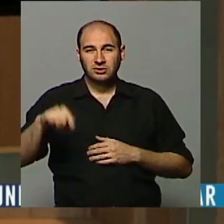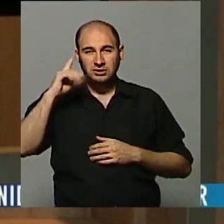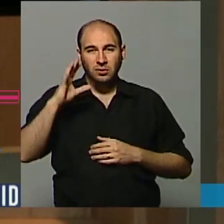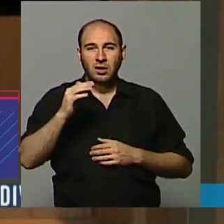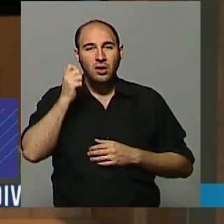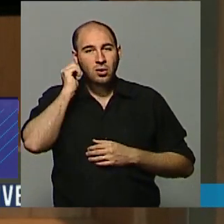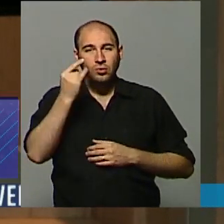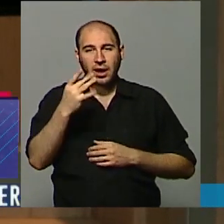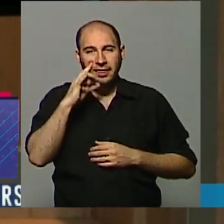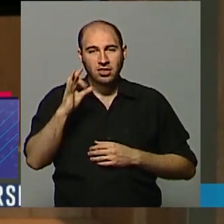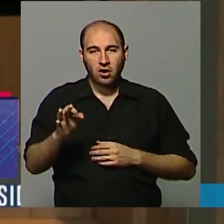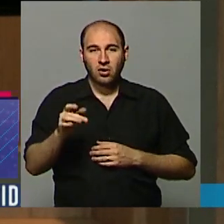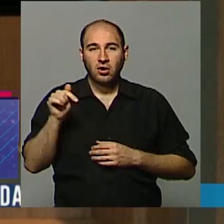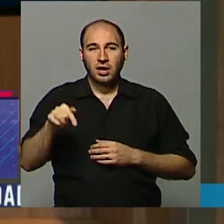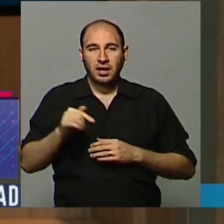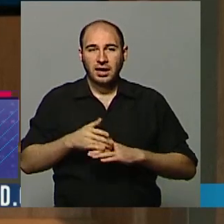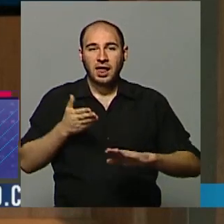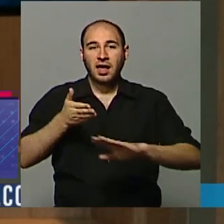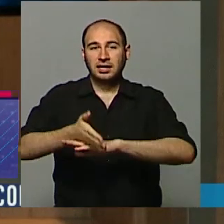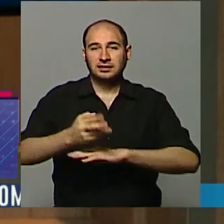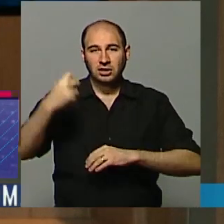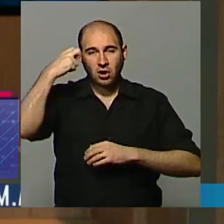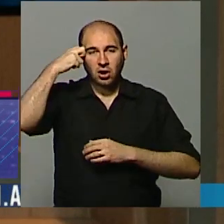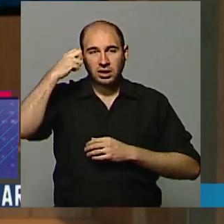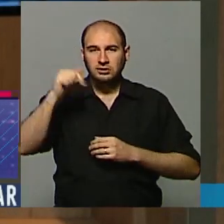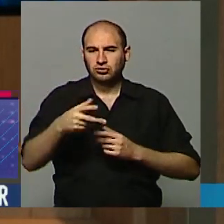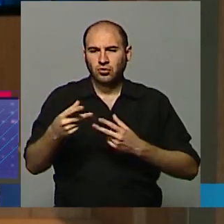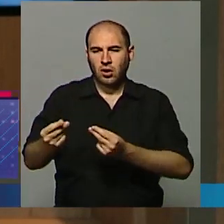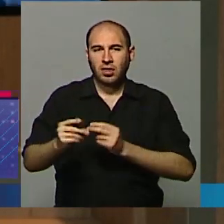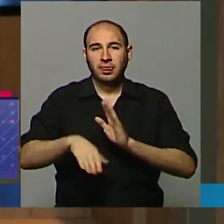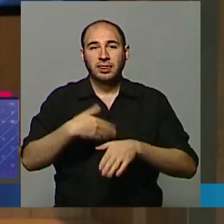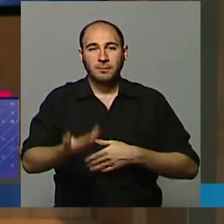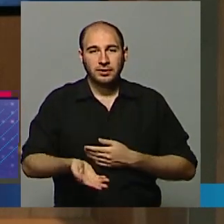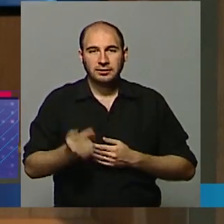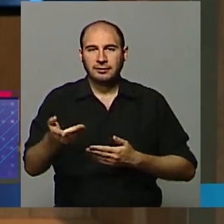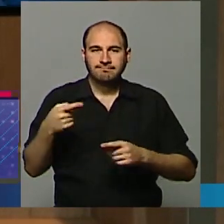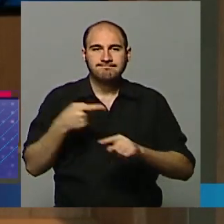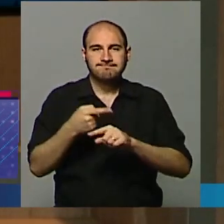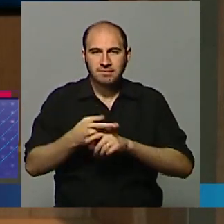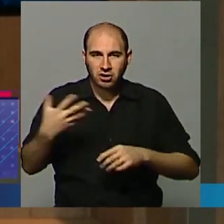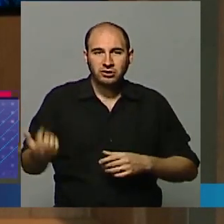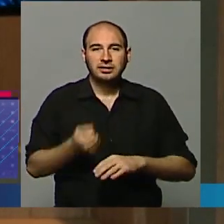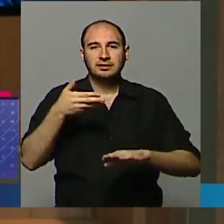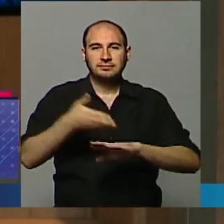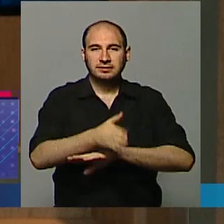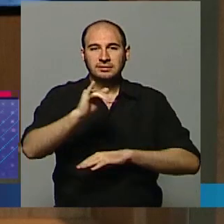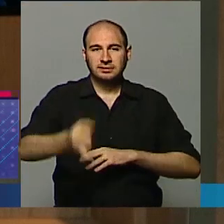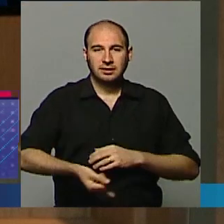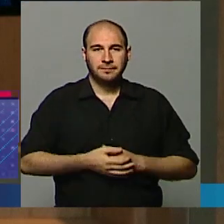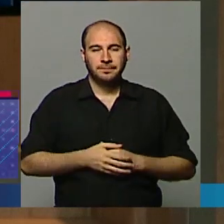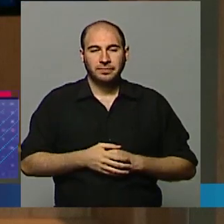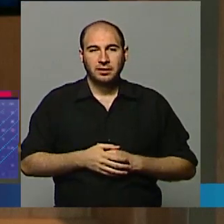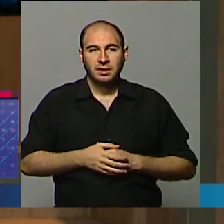Juan Guaidó intentó ingresar al Parlamento, se lo impidieron, después insistió, lo logró, y hay que decir que